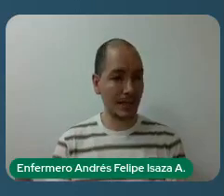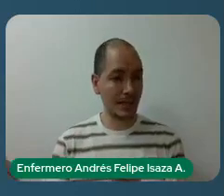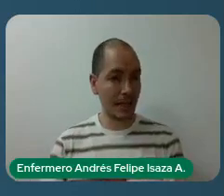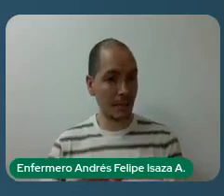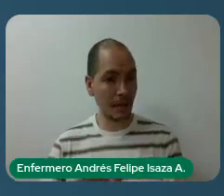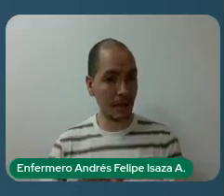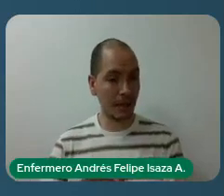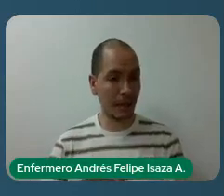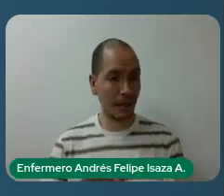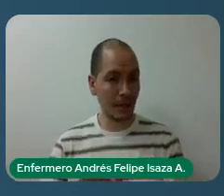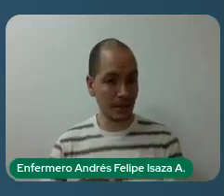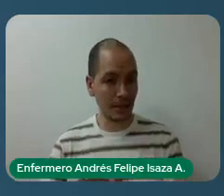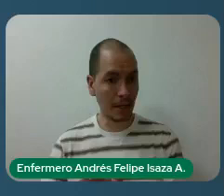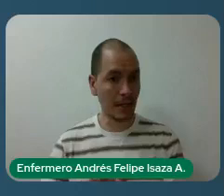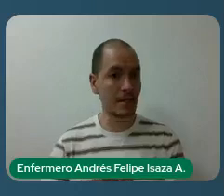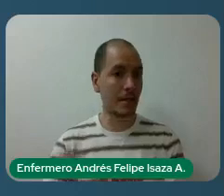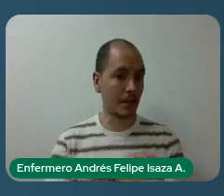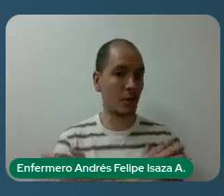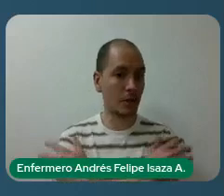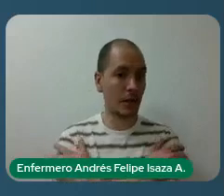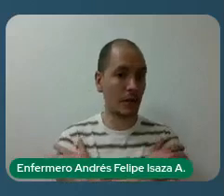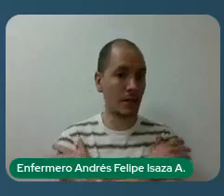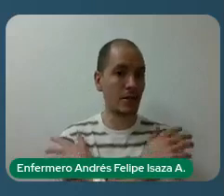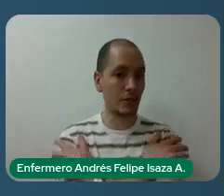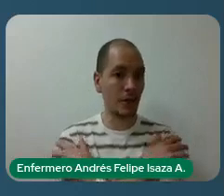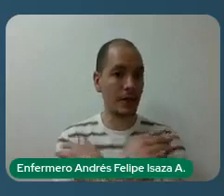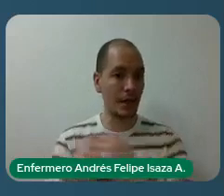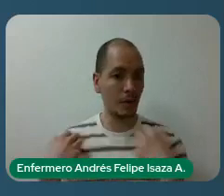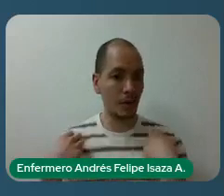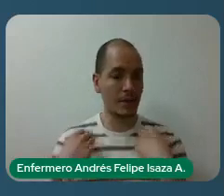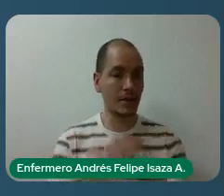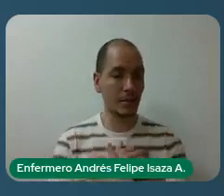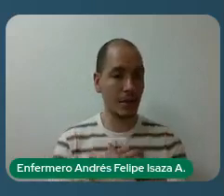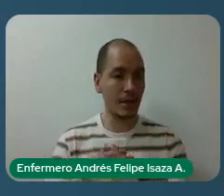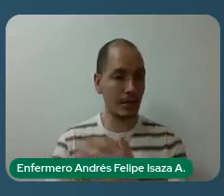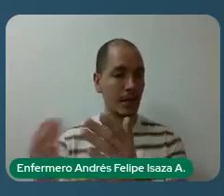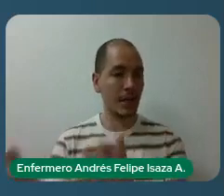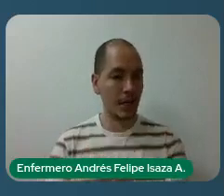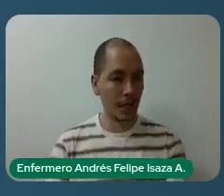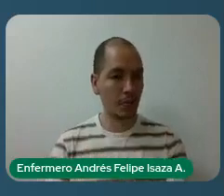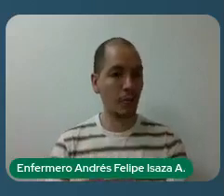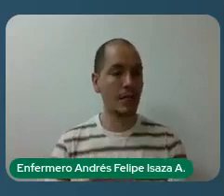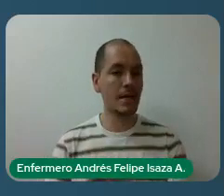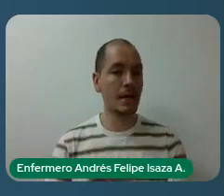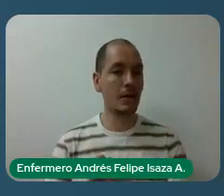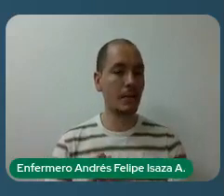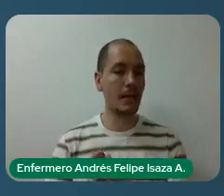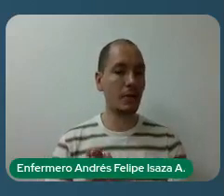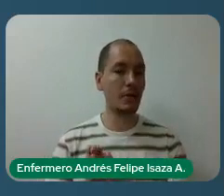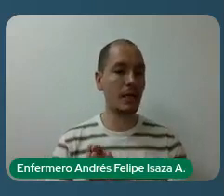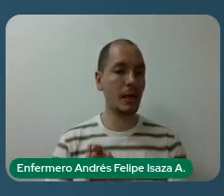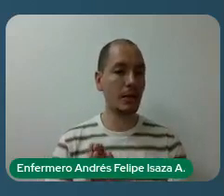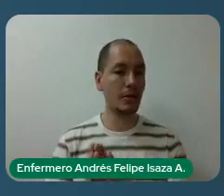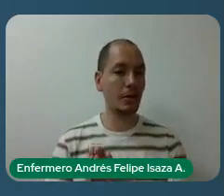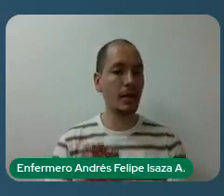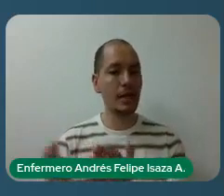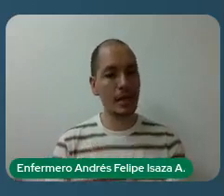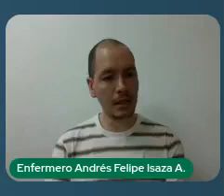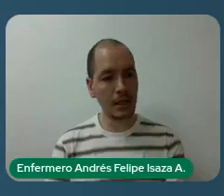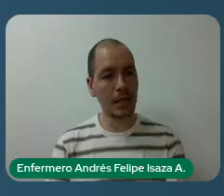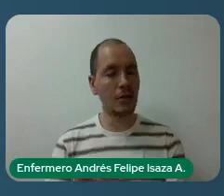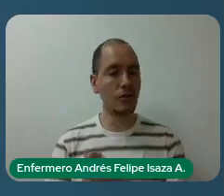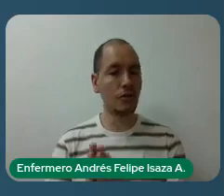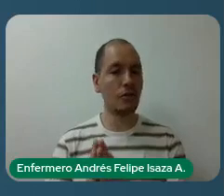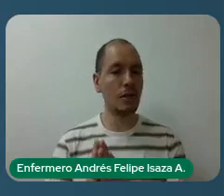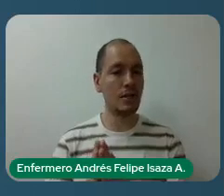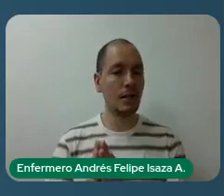hacer extrema es tener que contenerlo, es decir, sujetarlo de las extremidades, inmovilizarlo y aplicarle un medicamento.